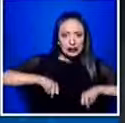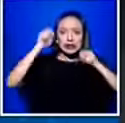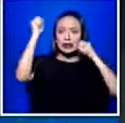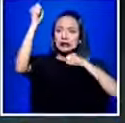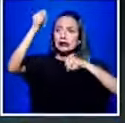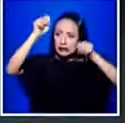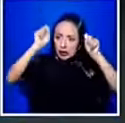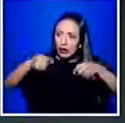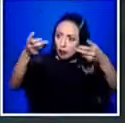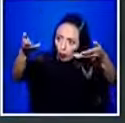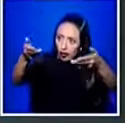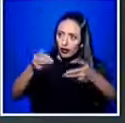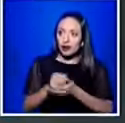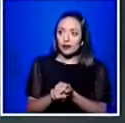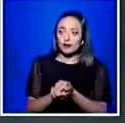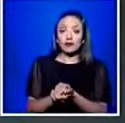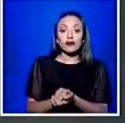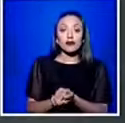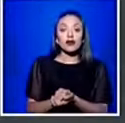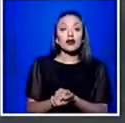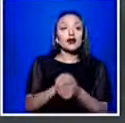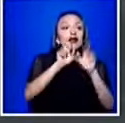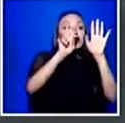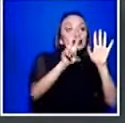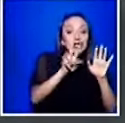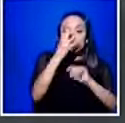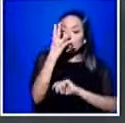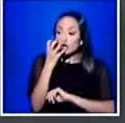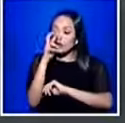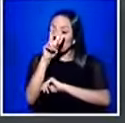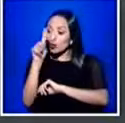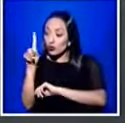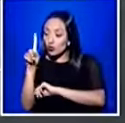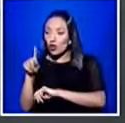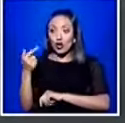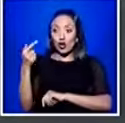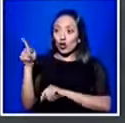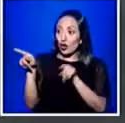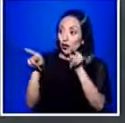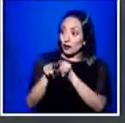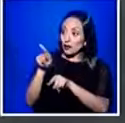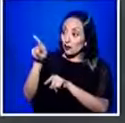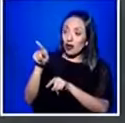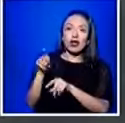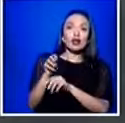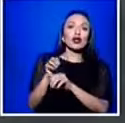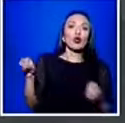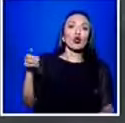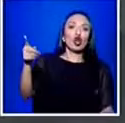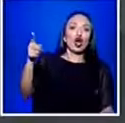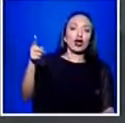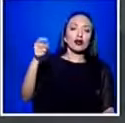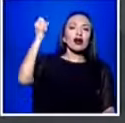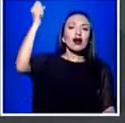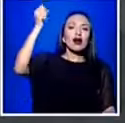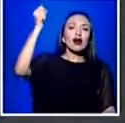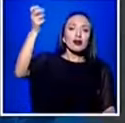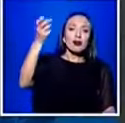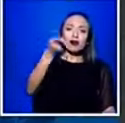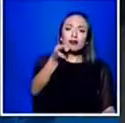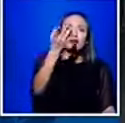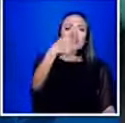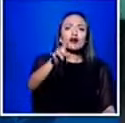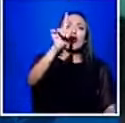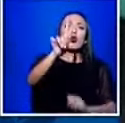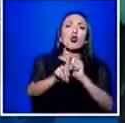puede. 7-14-21. Como el maestro. Ninguno. Bueno, esa es la barra que le están haciendo, porque ya se está cumpliendo un